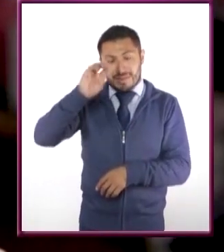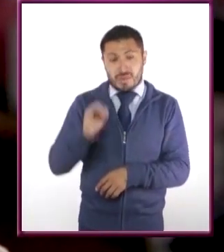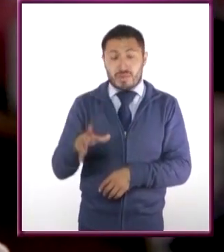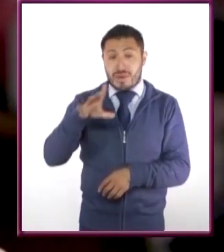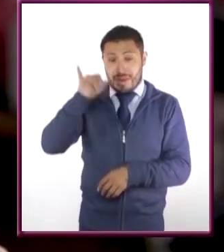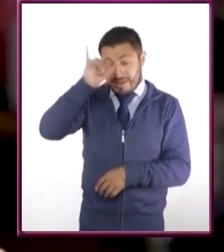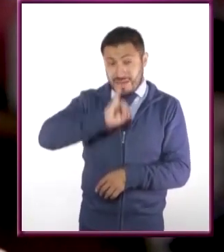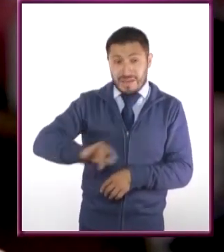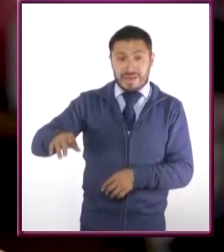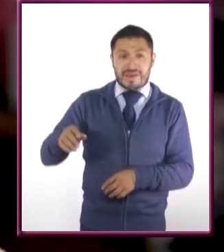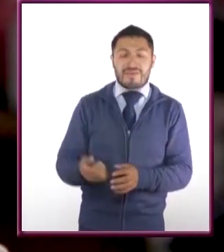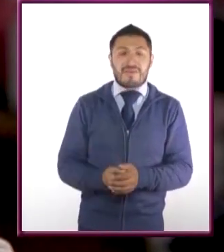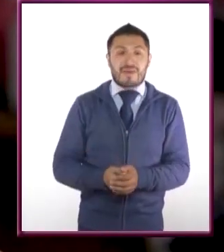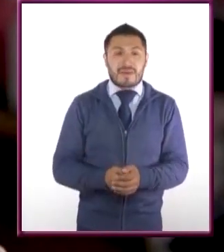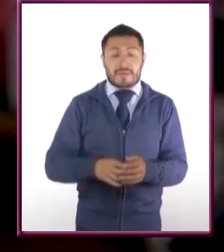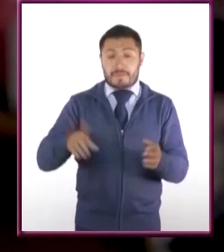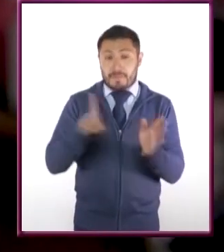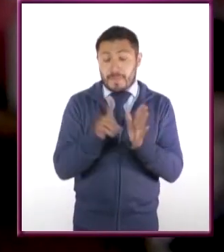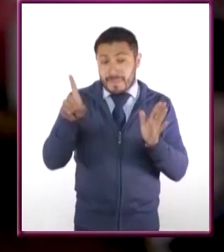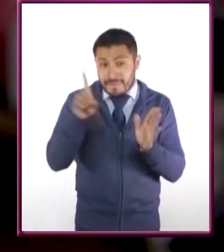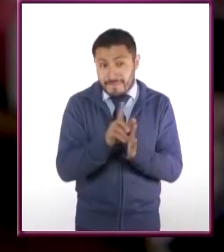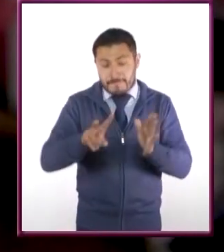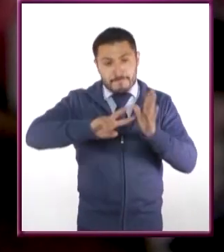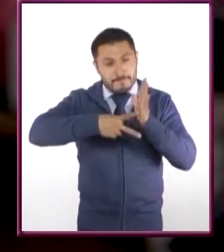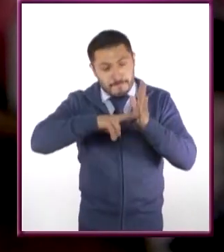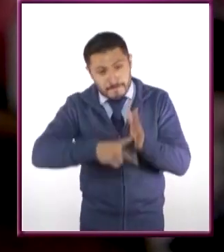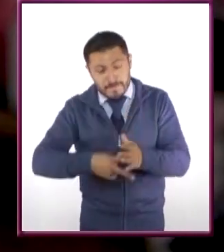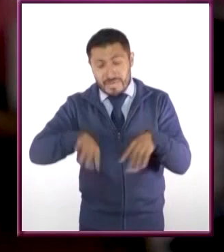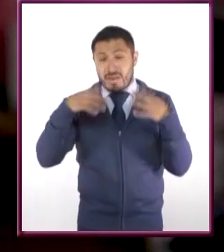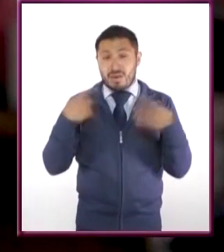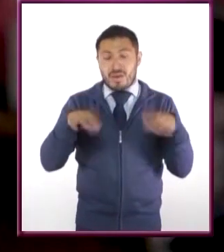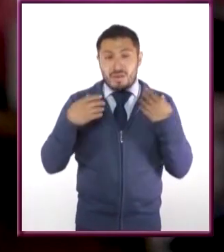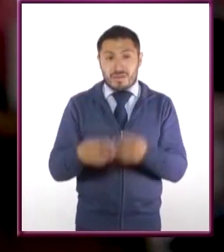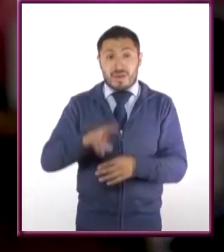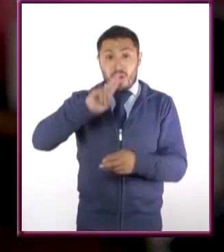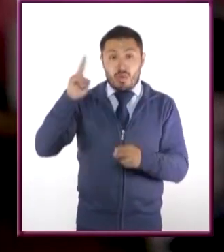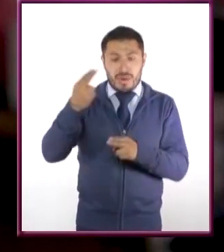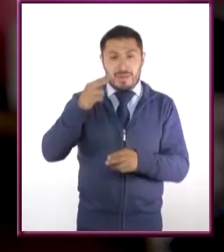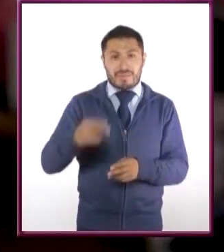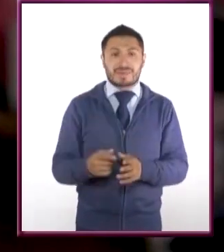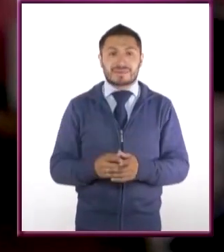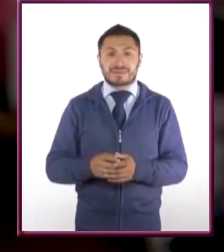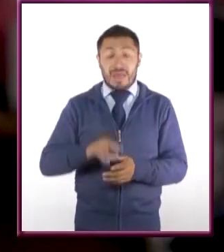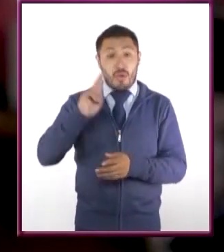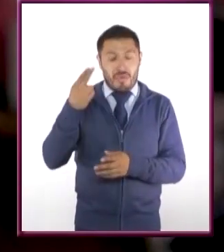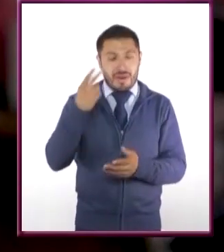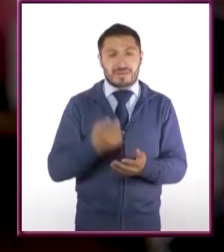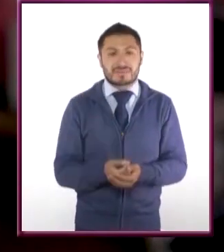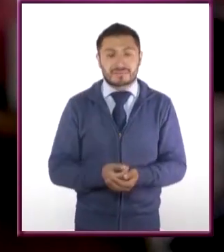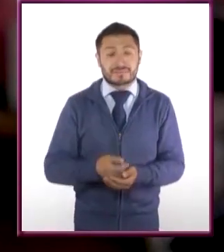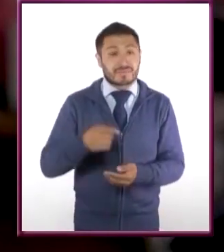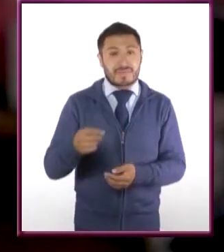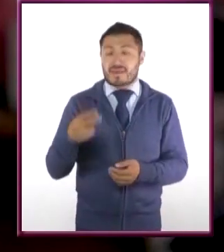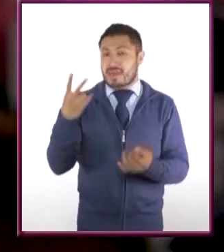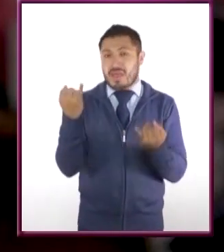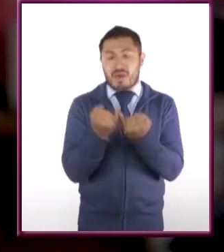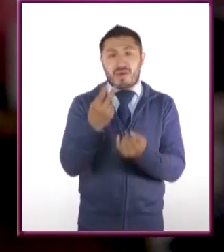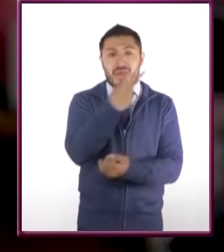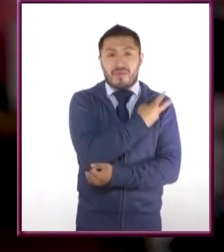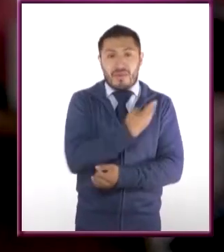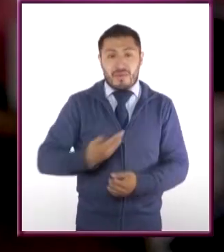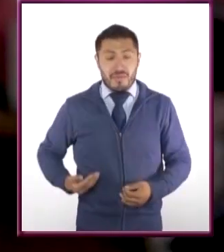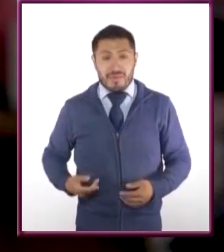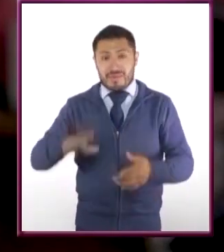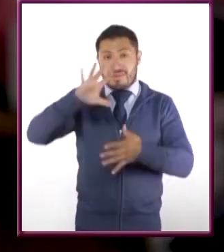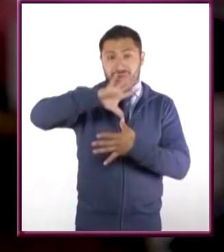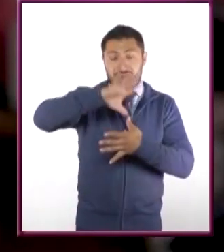de Ingeniería Aeroespacial de la Unidad de Alta Tecnología de la Universidad Nacional Autónoma de México y también vicepresidente de Latinoamérica